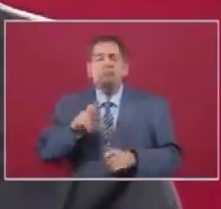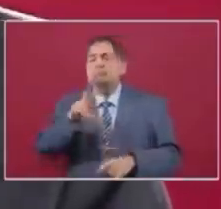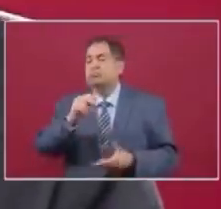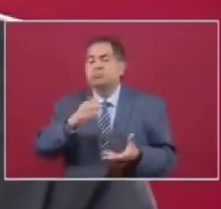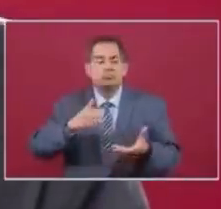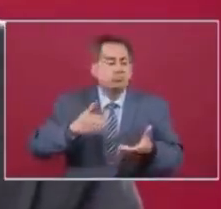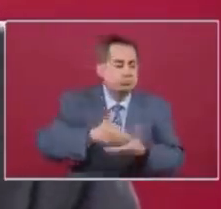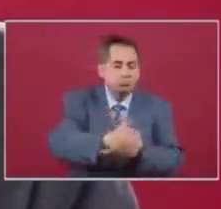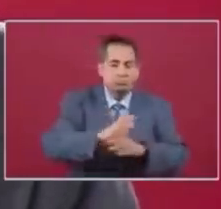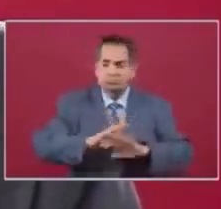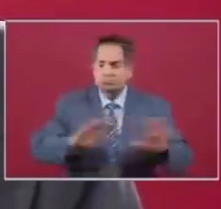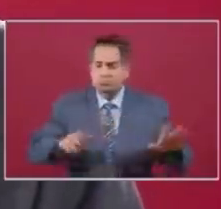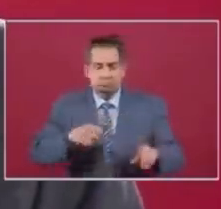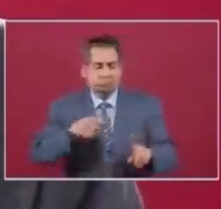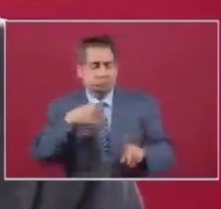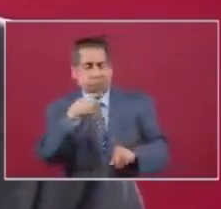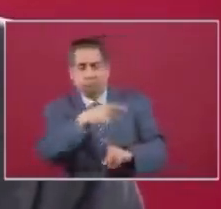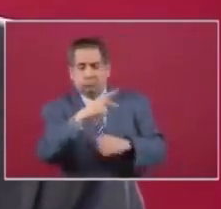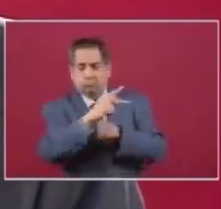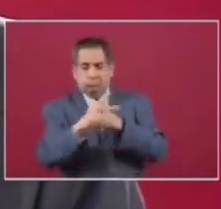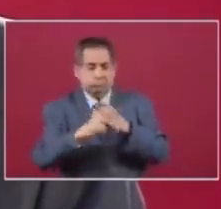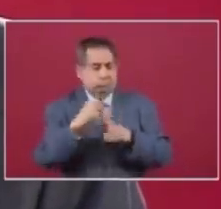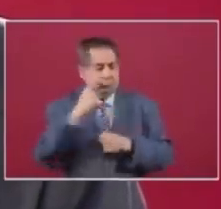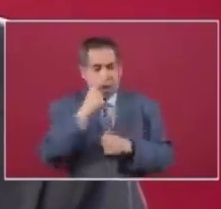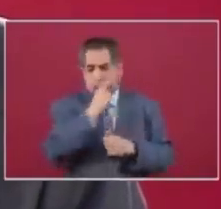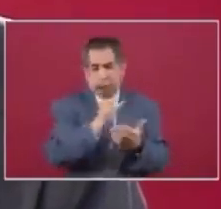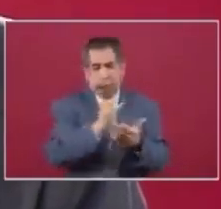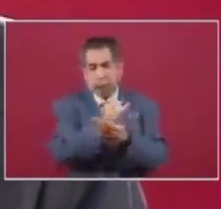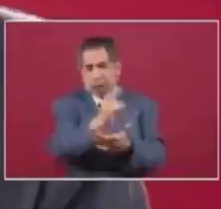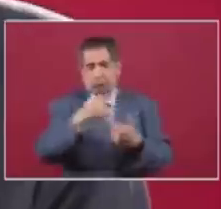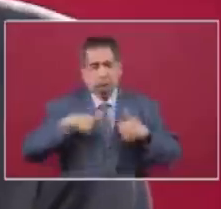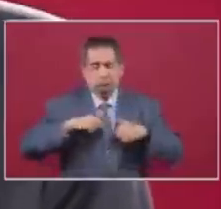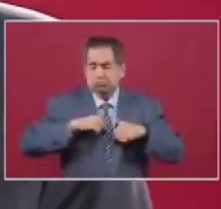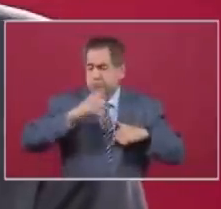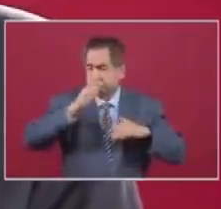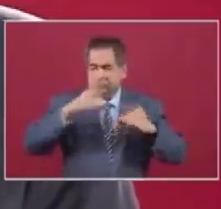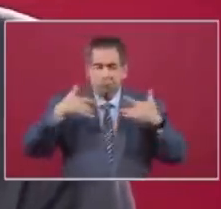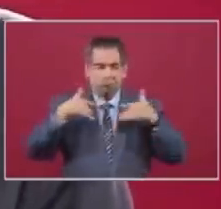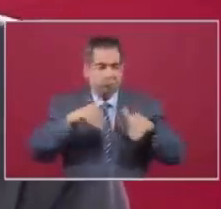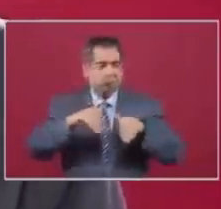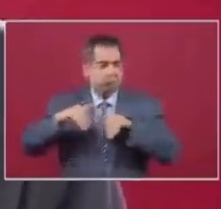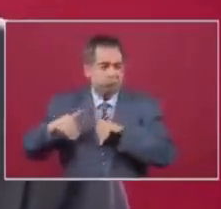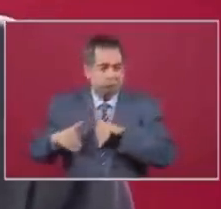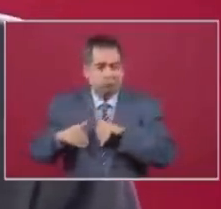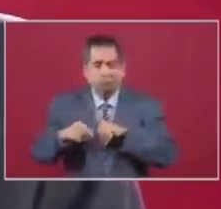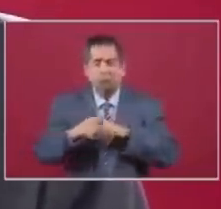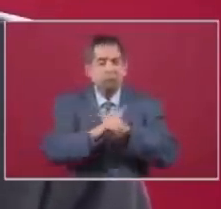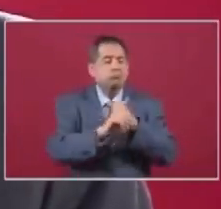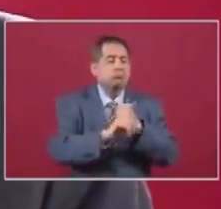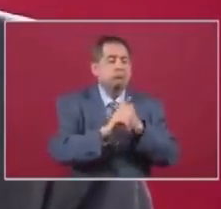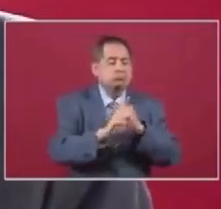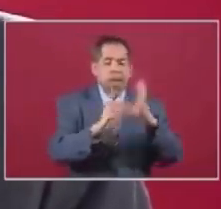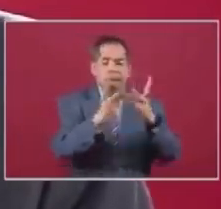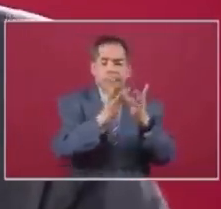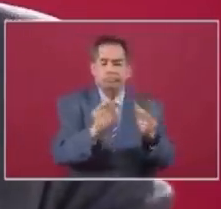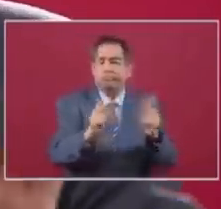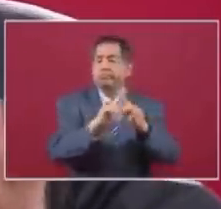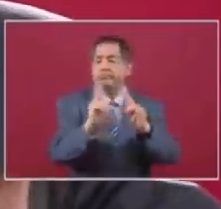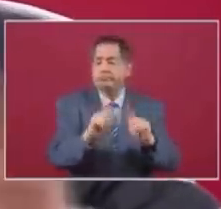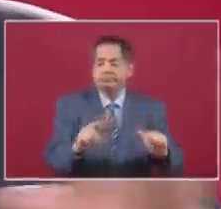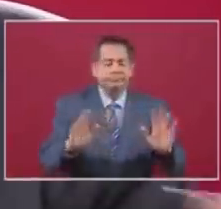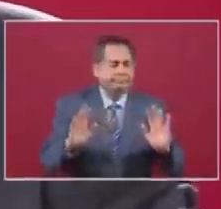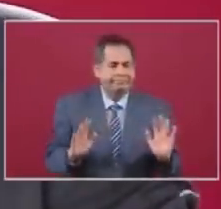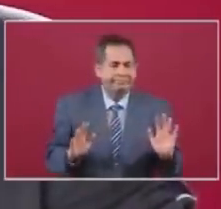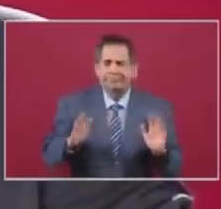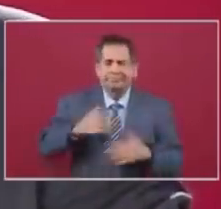y autodeterminación de los pueblos y solución pacífica de las controversias. Entonces,